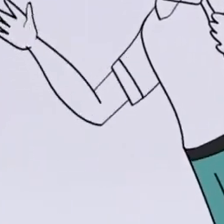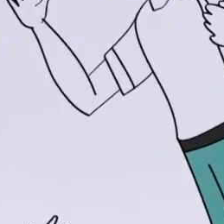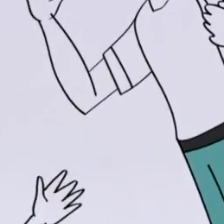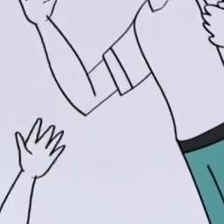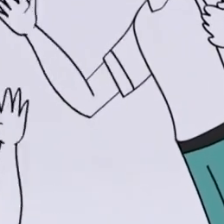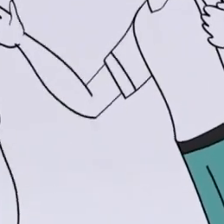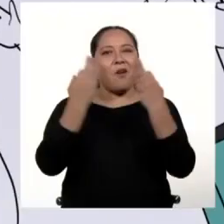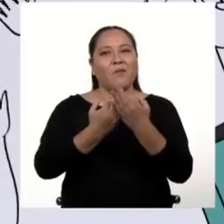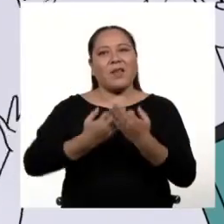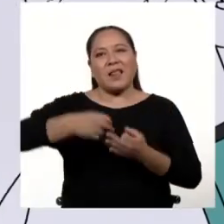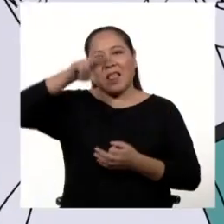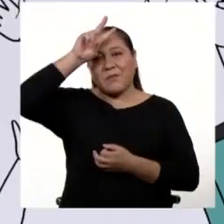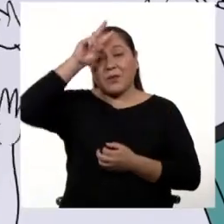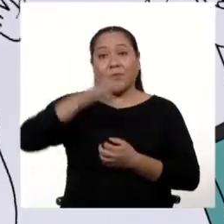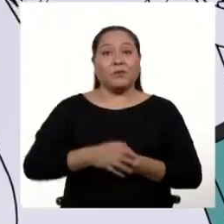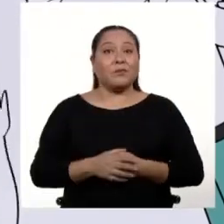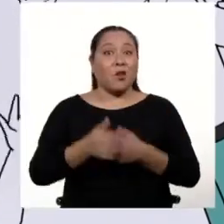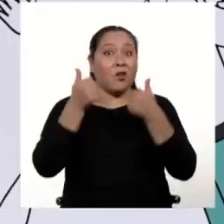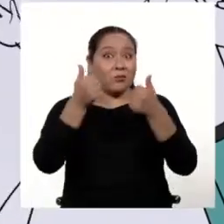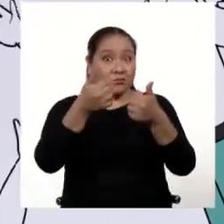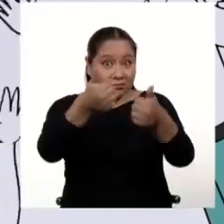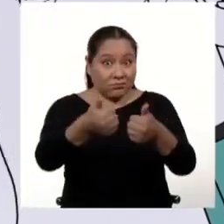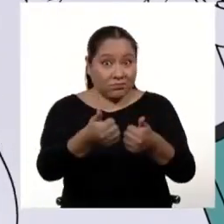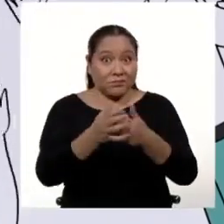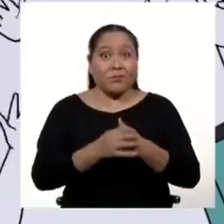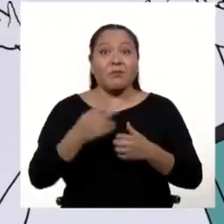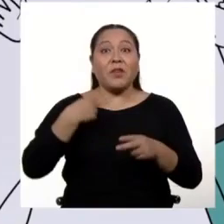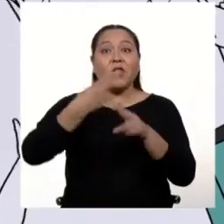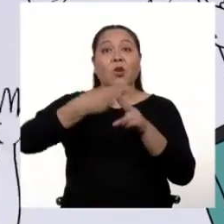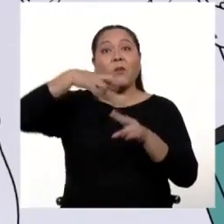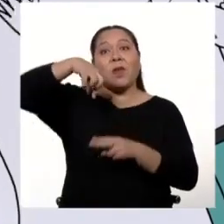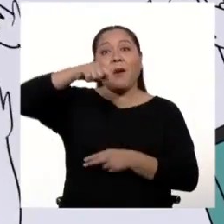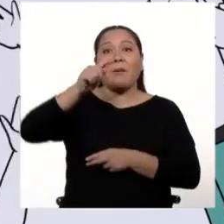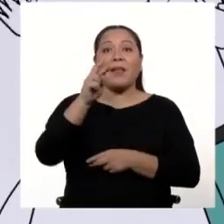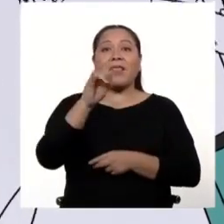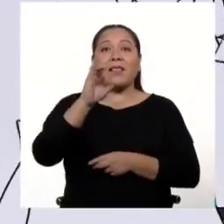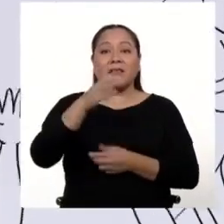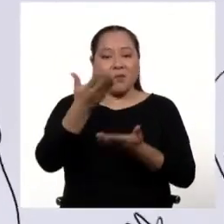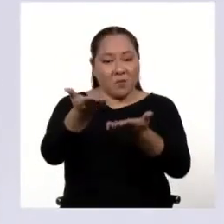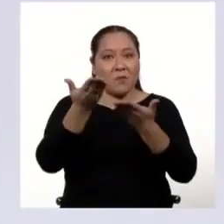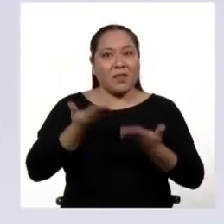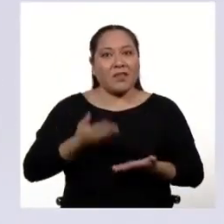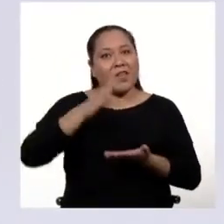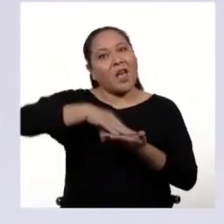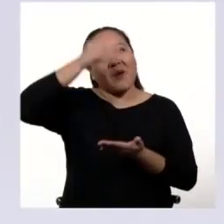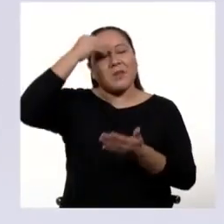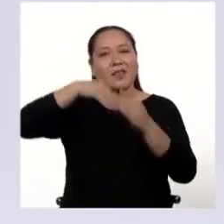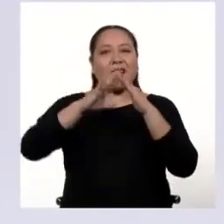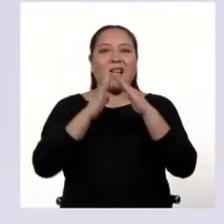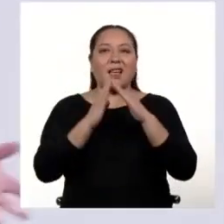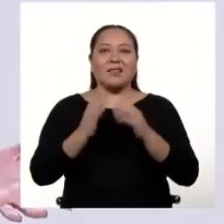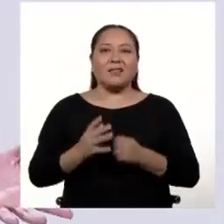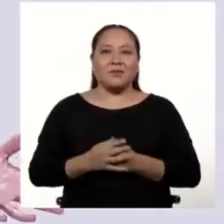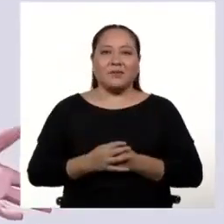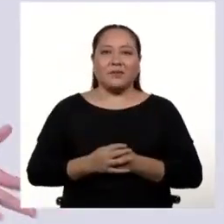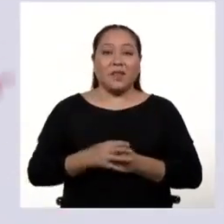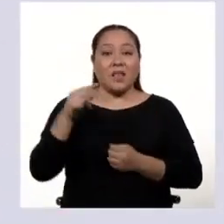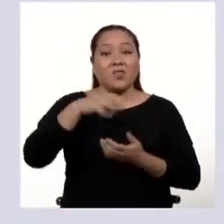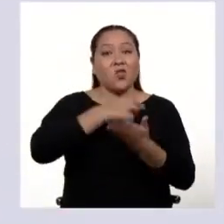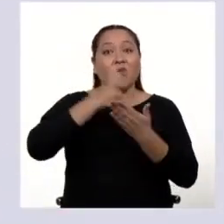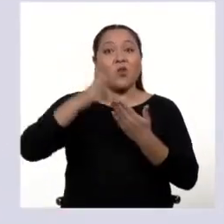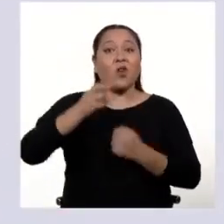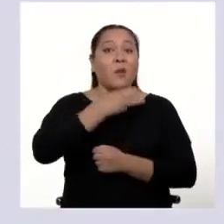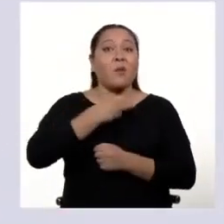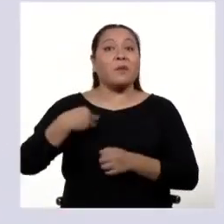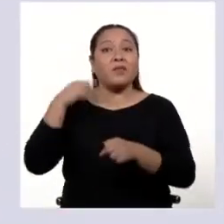Hola familias de todo el Perú, espero que se encuentren muy bien. Mi nombre es Patricia Barreto y bienvenidos y bienvenidas a Aprendo en Casa. Una iniciativa